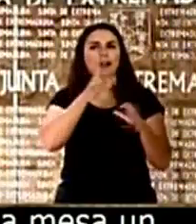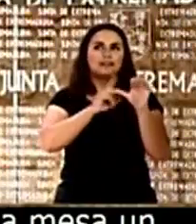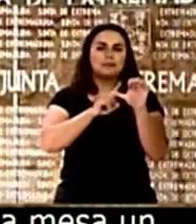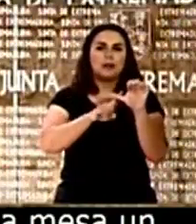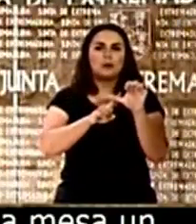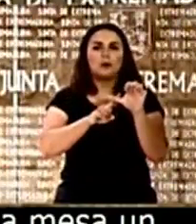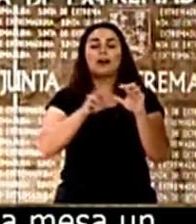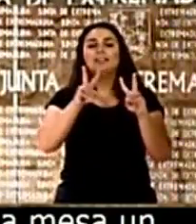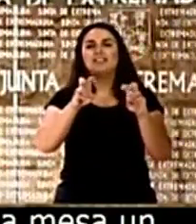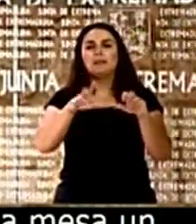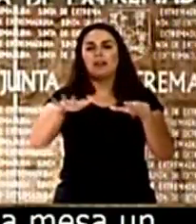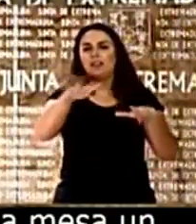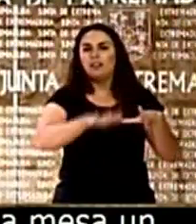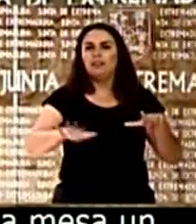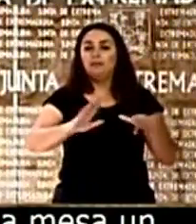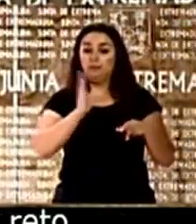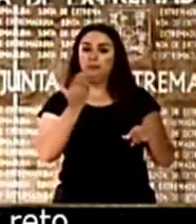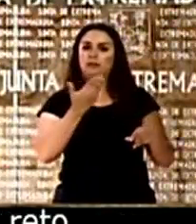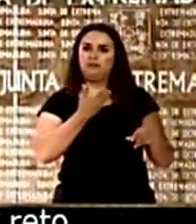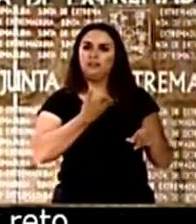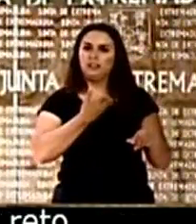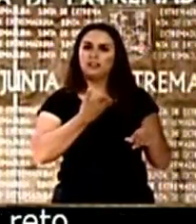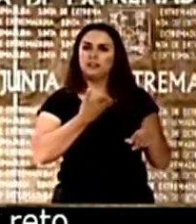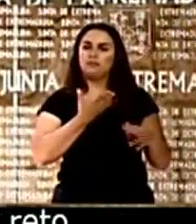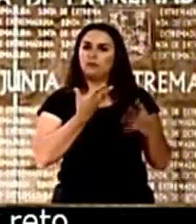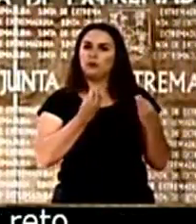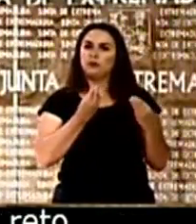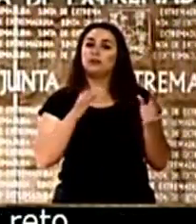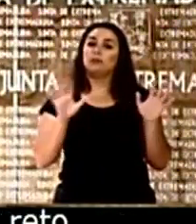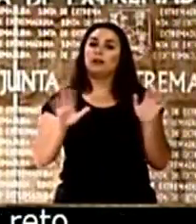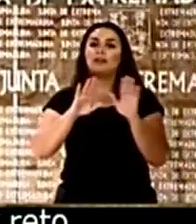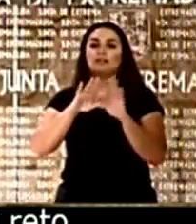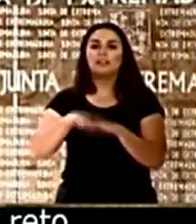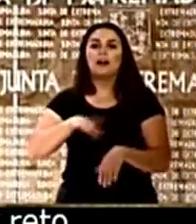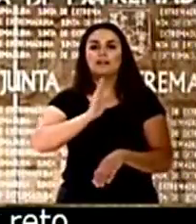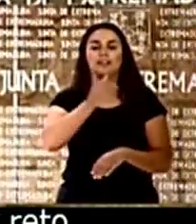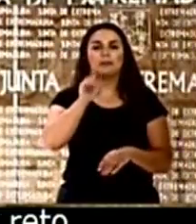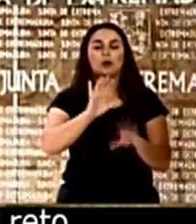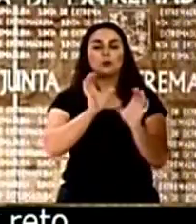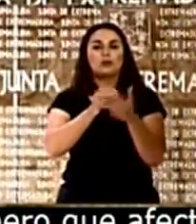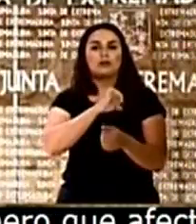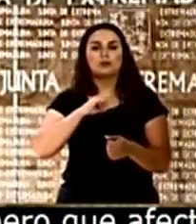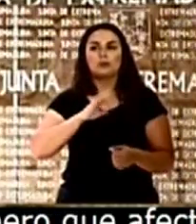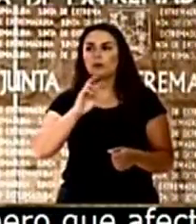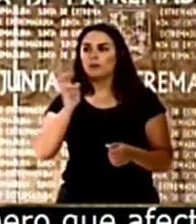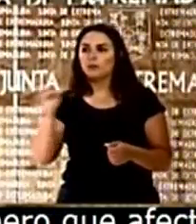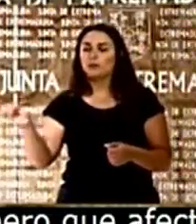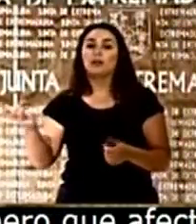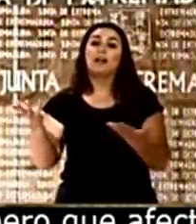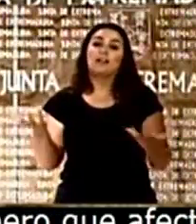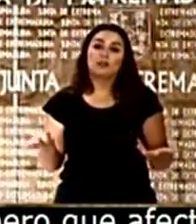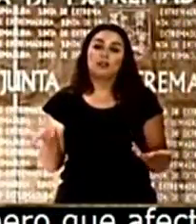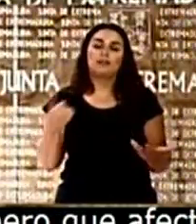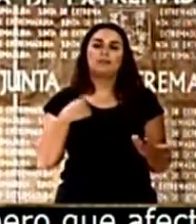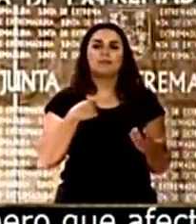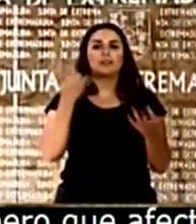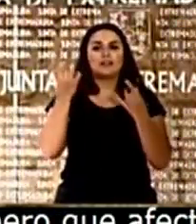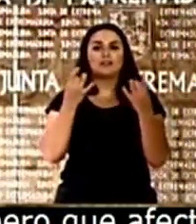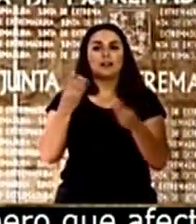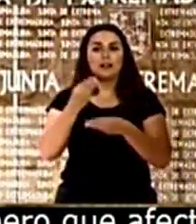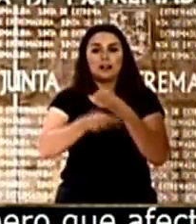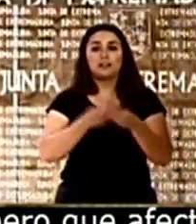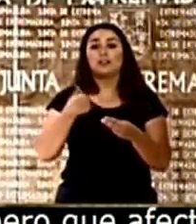reto demográfico que nos afecta mucho, pero que afecta a otras muchas comunidades autónomas, y aunque nuestra tarea está hecha, y